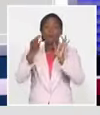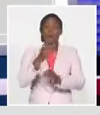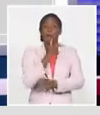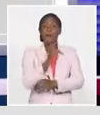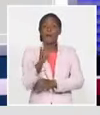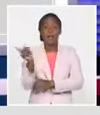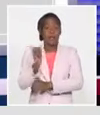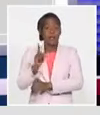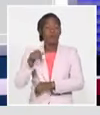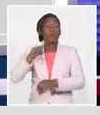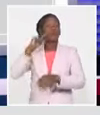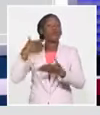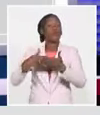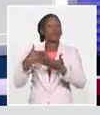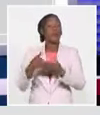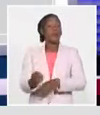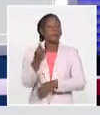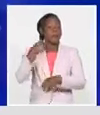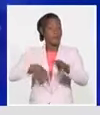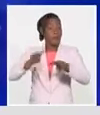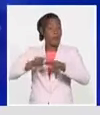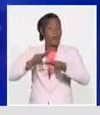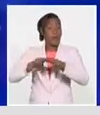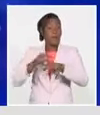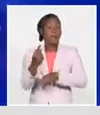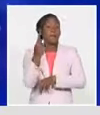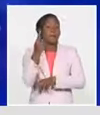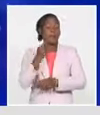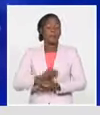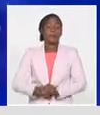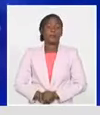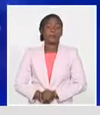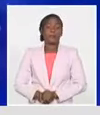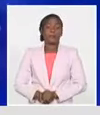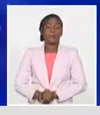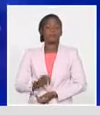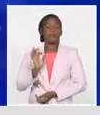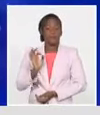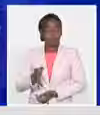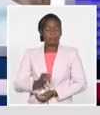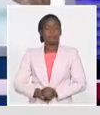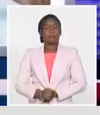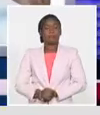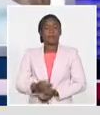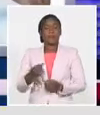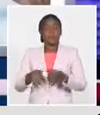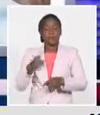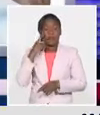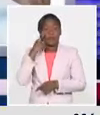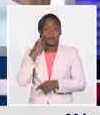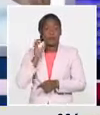Sí. Estas intervenciones. Sí, estas intervenciones estamos desarrollando